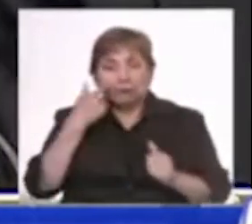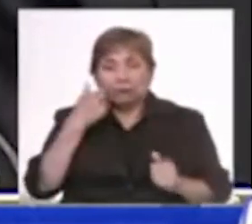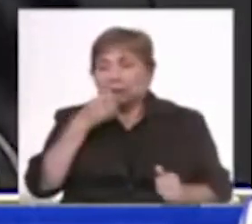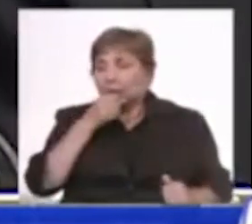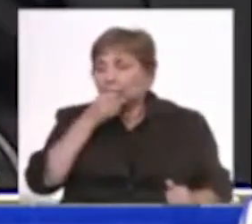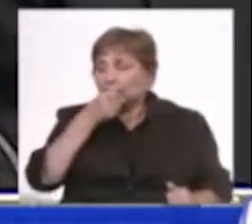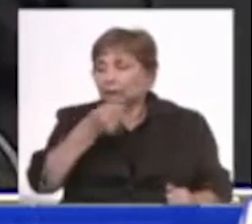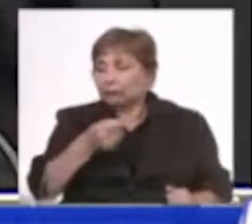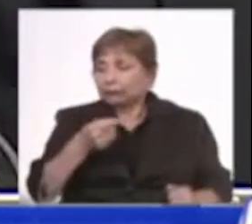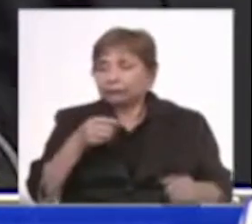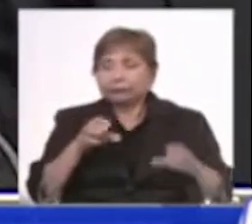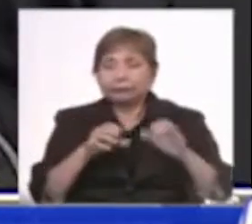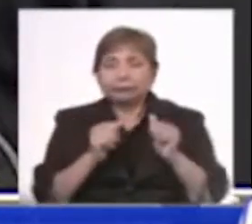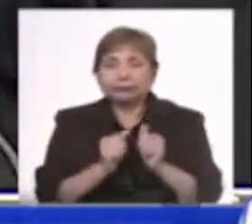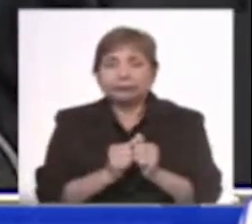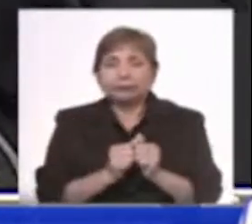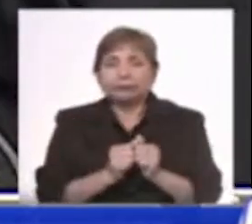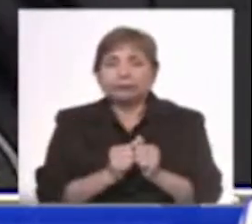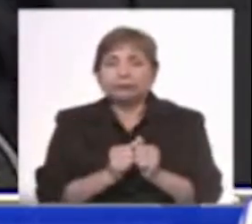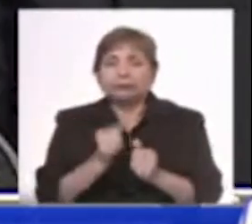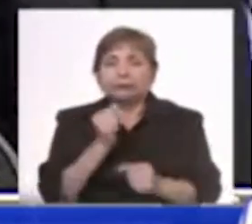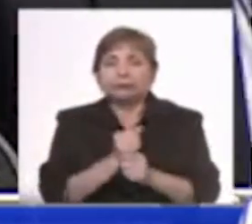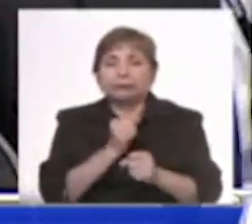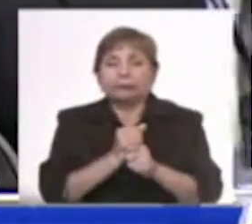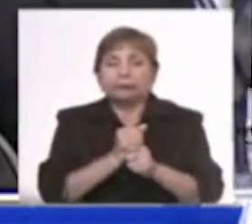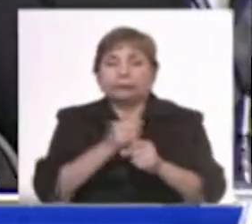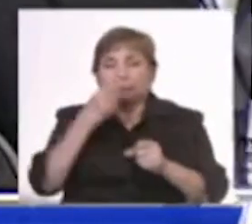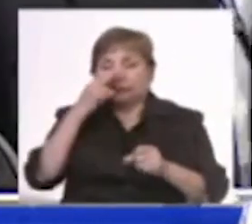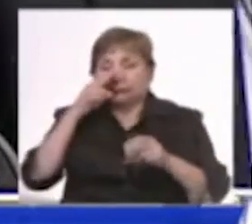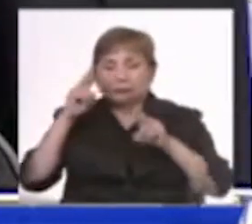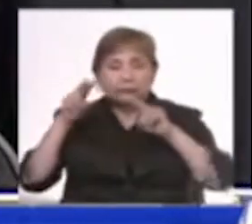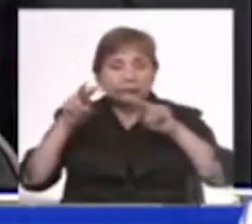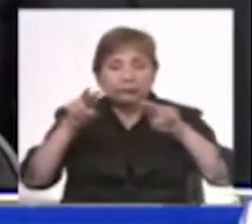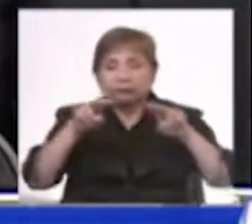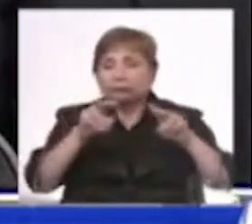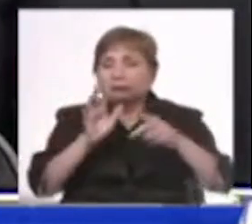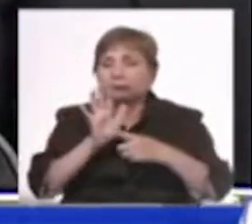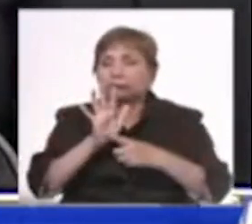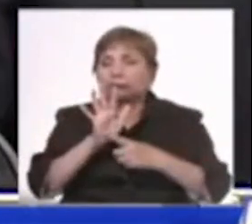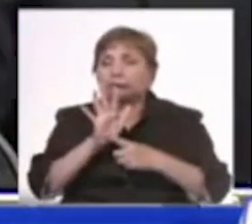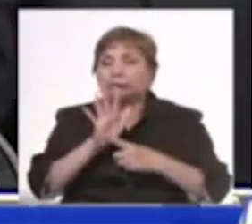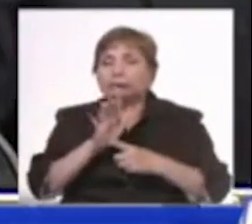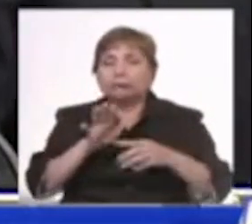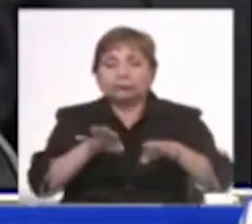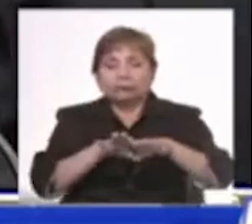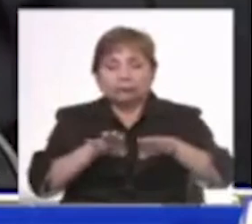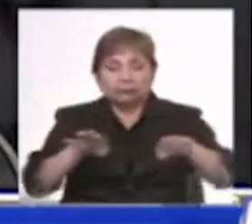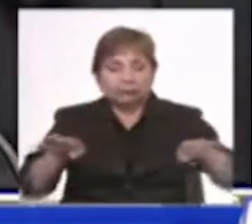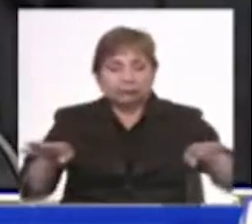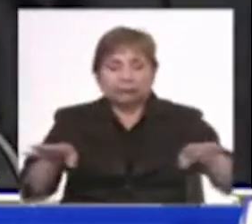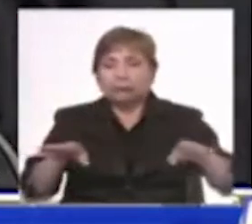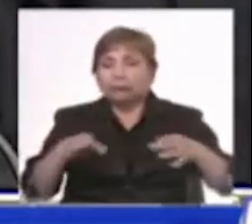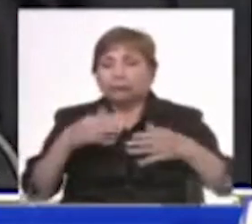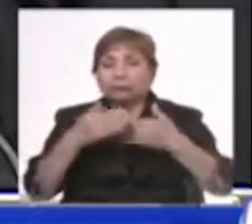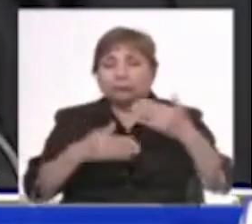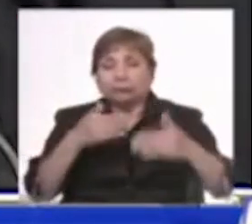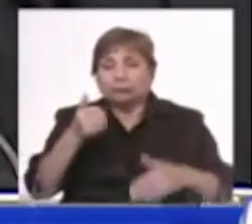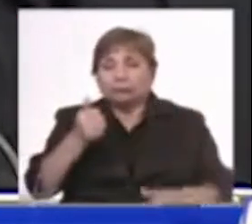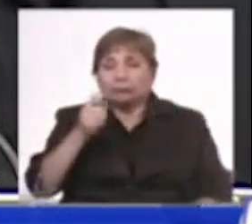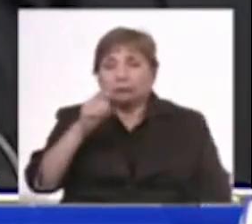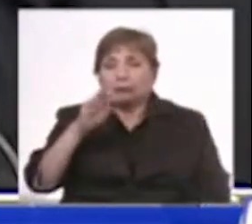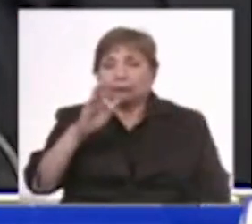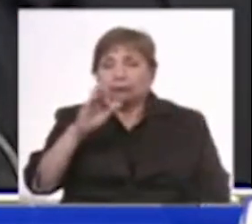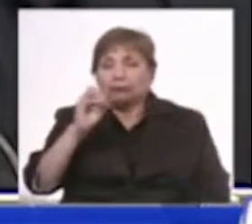periodista, cuando fue a hacer el trabajo de campo, mostró una alfombra que aquí en